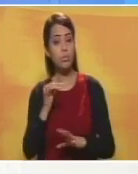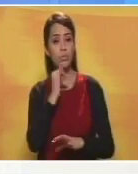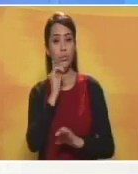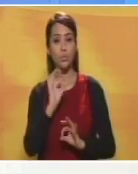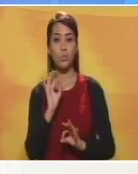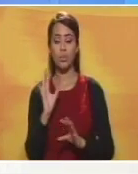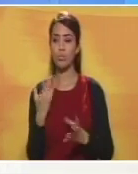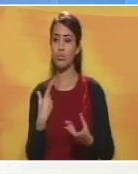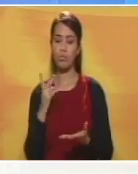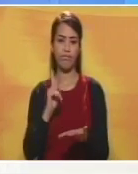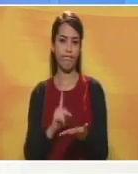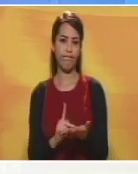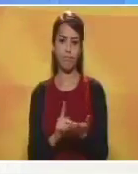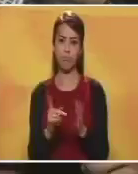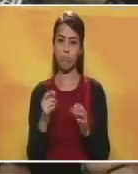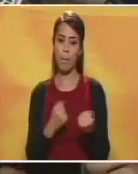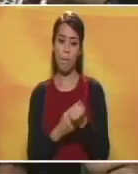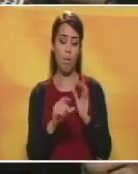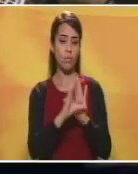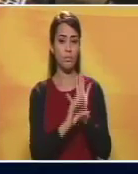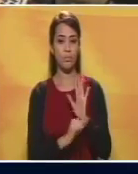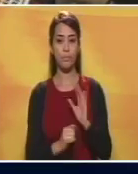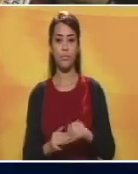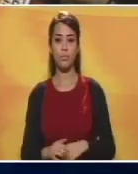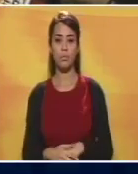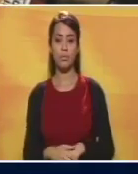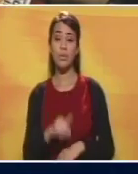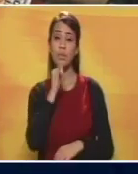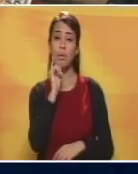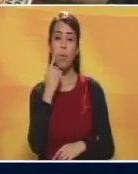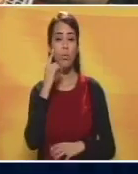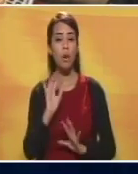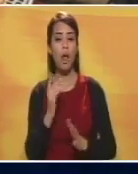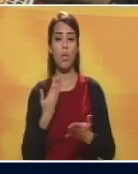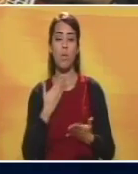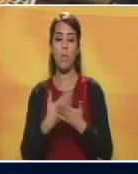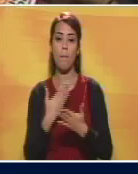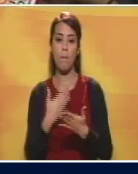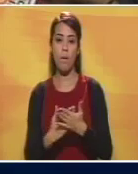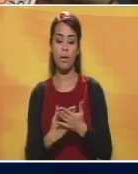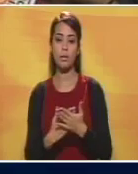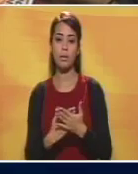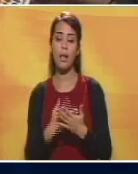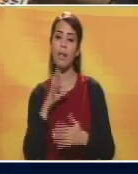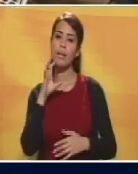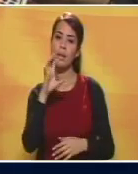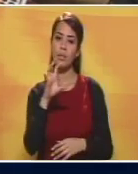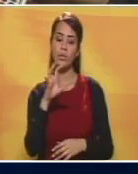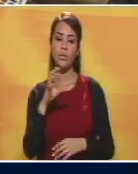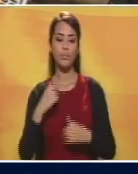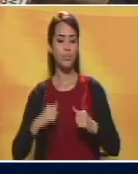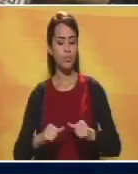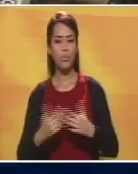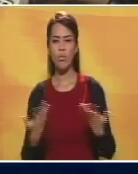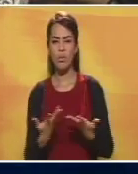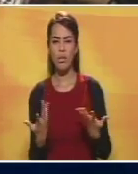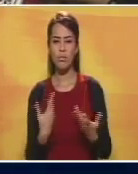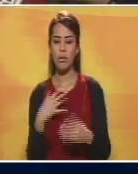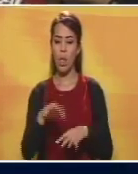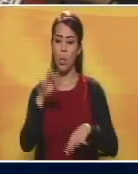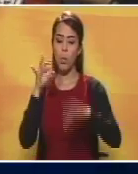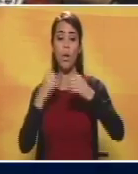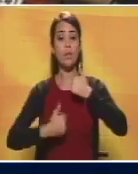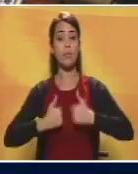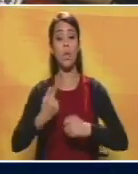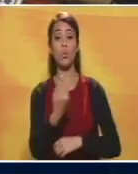no se sometería a ella. Ratti indicó que una de sus propuestas es la refundación de la nación. Insistió en la necesidad de escoger un